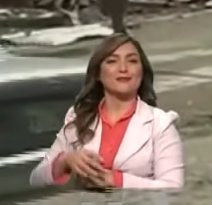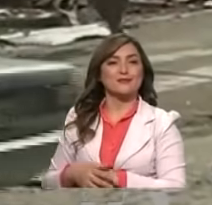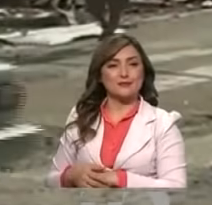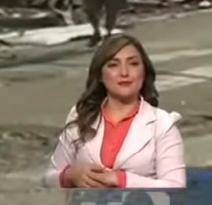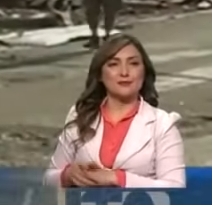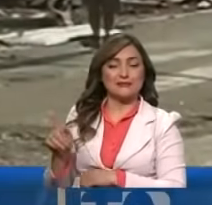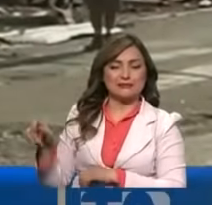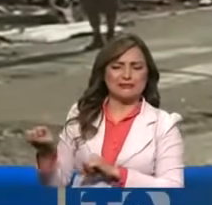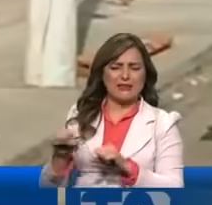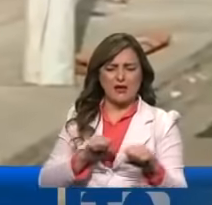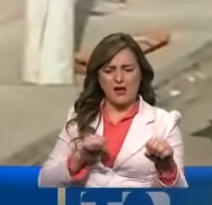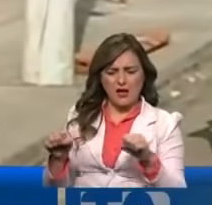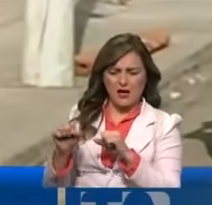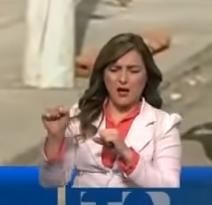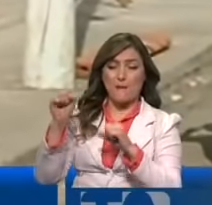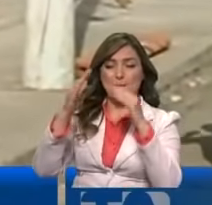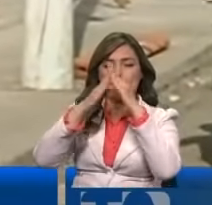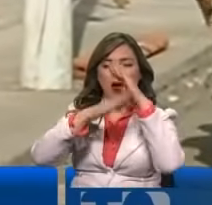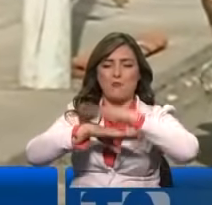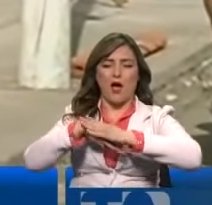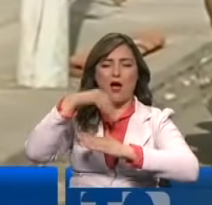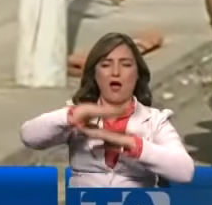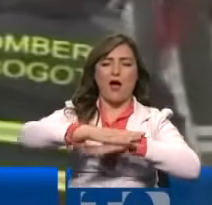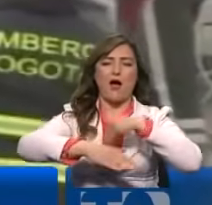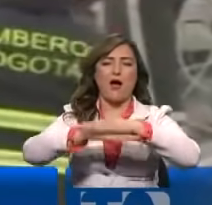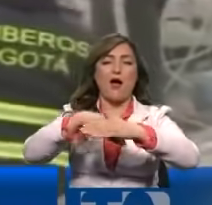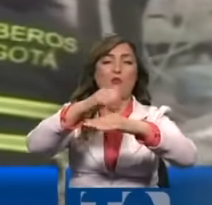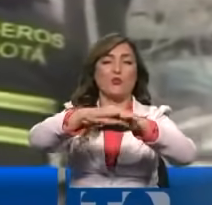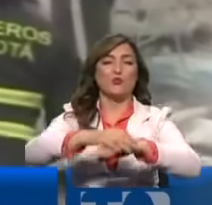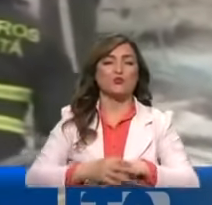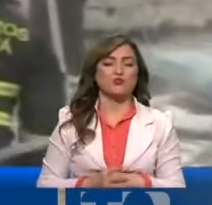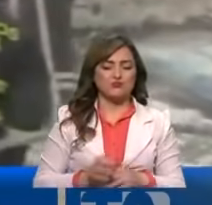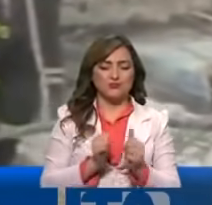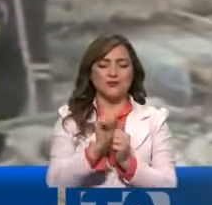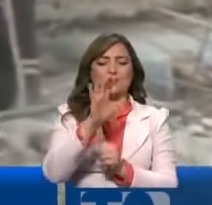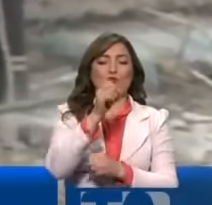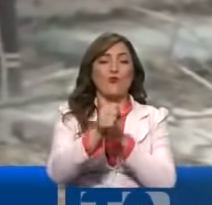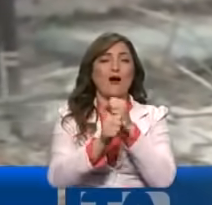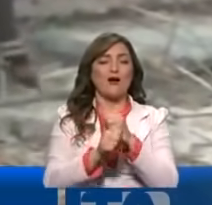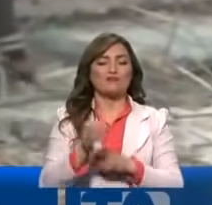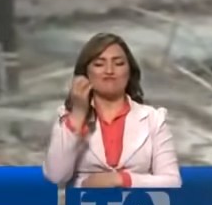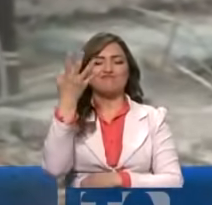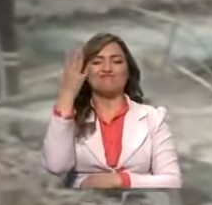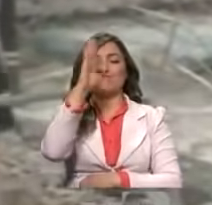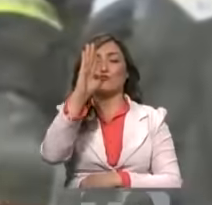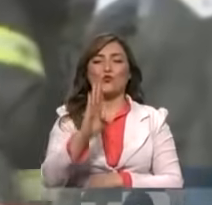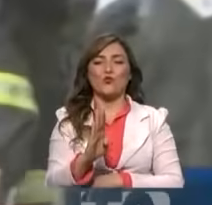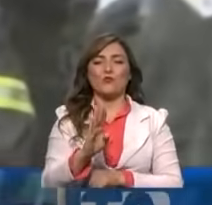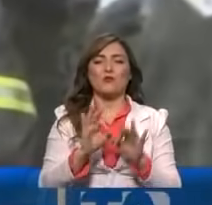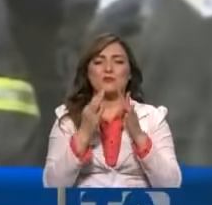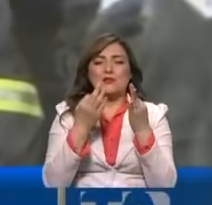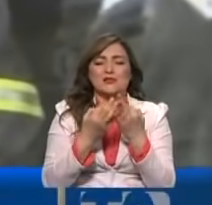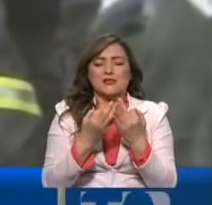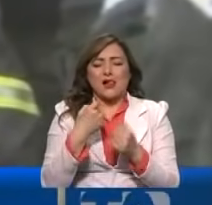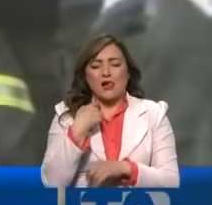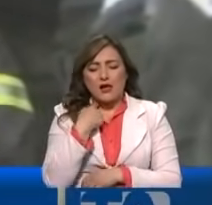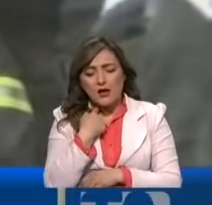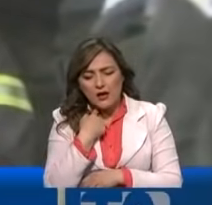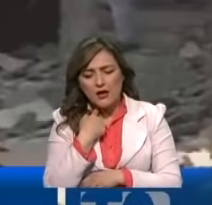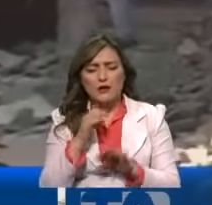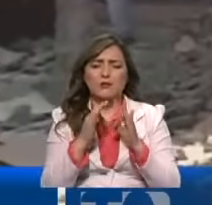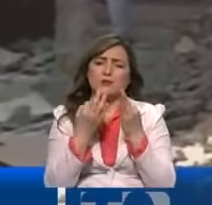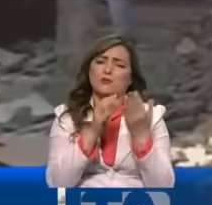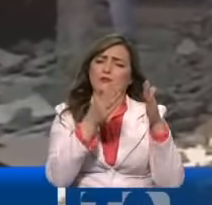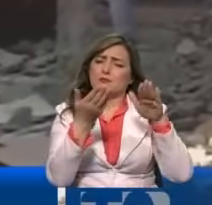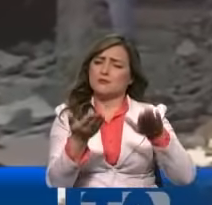5 años han pasado desde este día que jamás olvidaremos. 5 años desde que miles de familias perdieron al menos a un ser